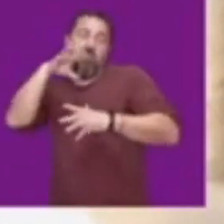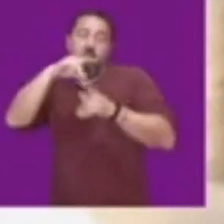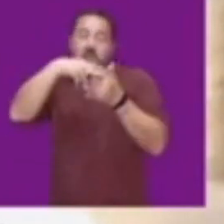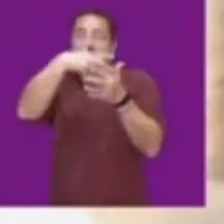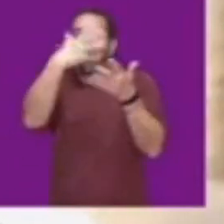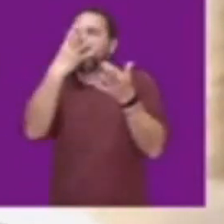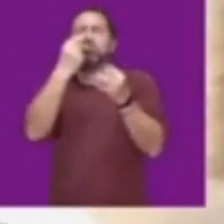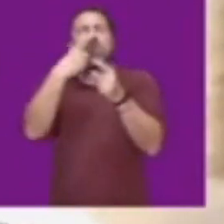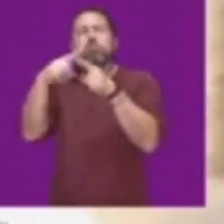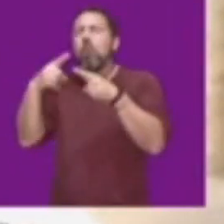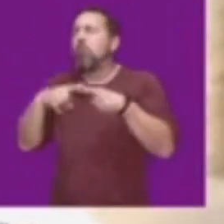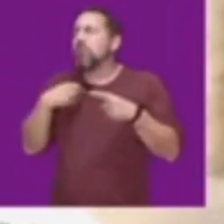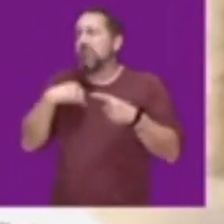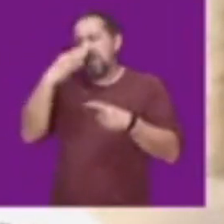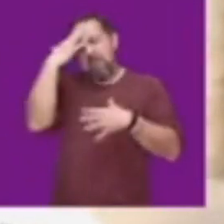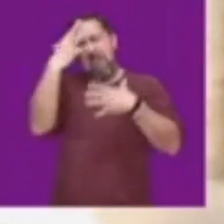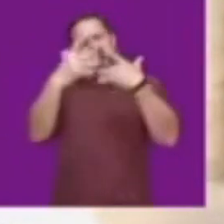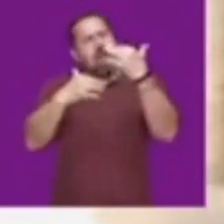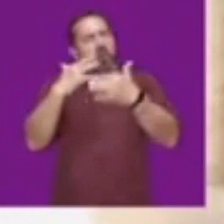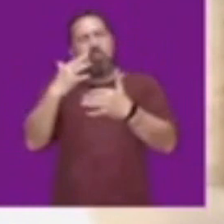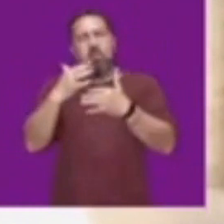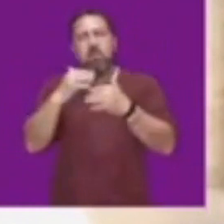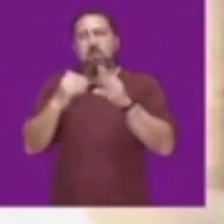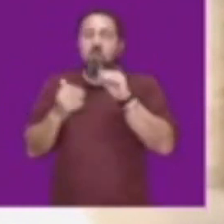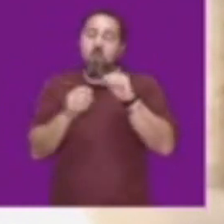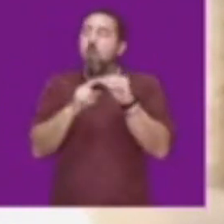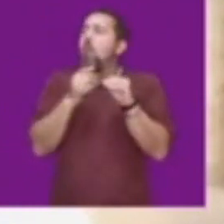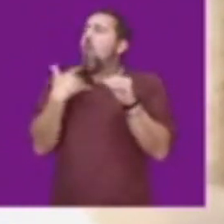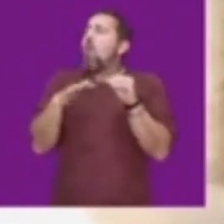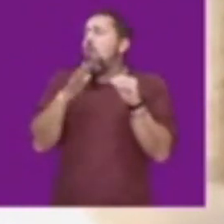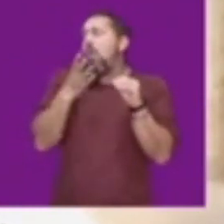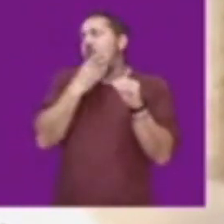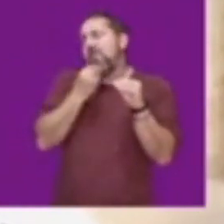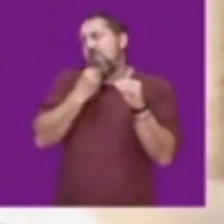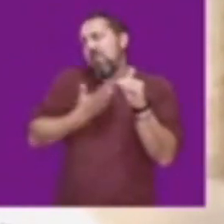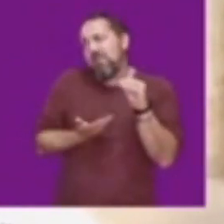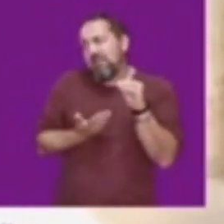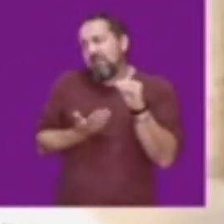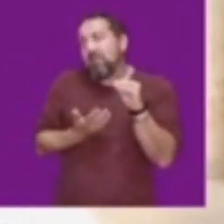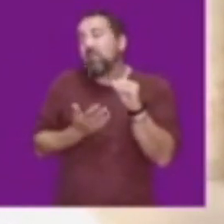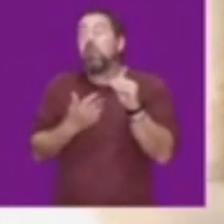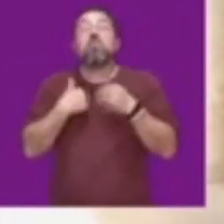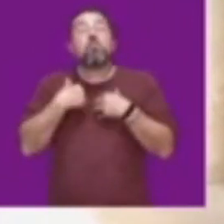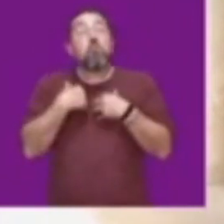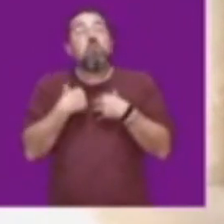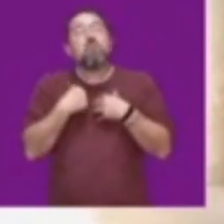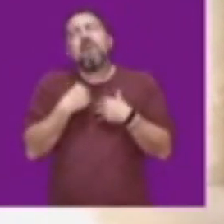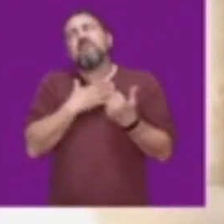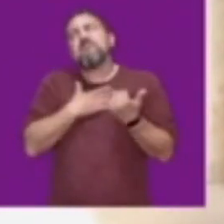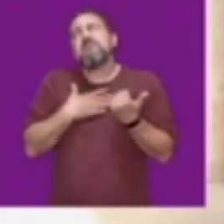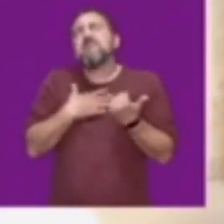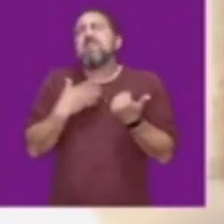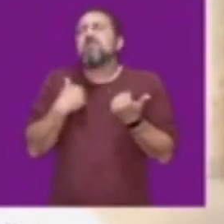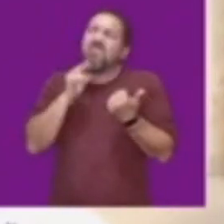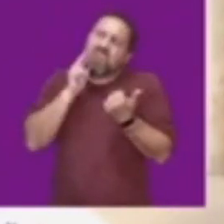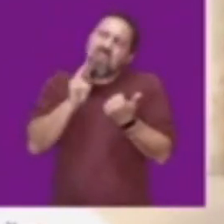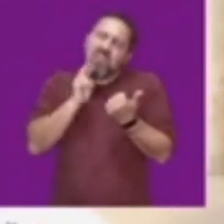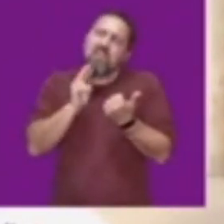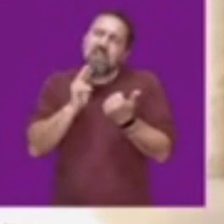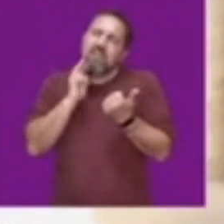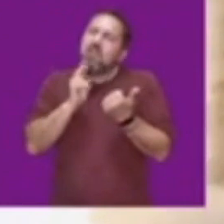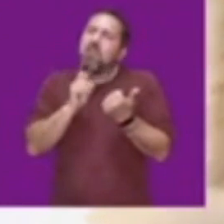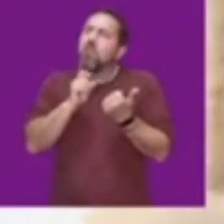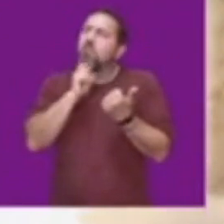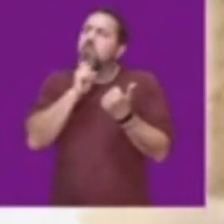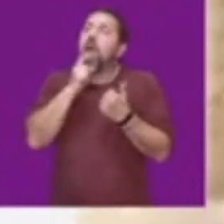¡Uf! Tantas cosas imagino. ¡Oh, qué bonito! Y yo quiero ver